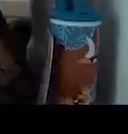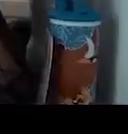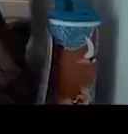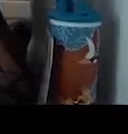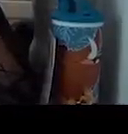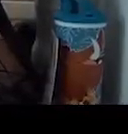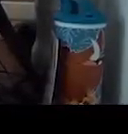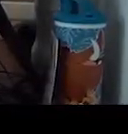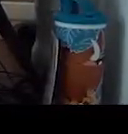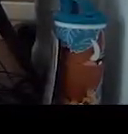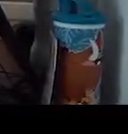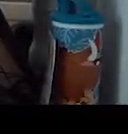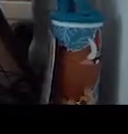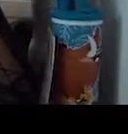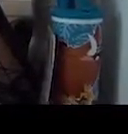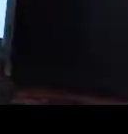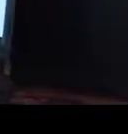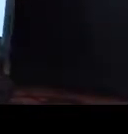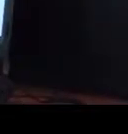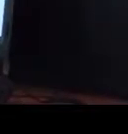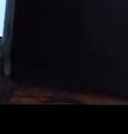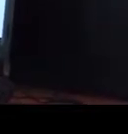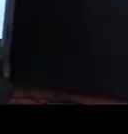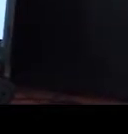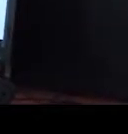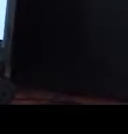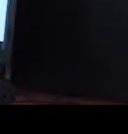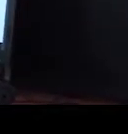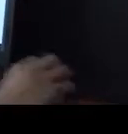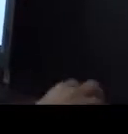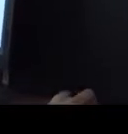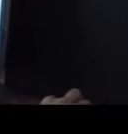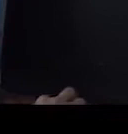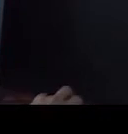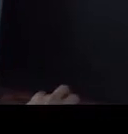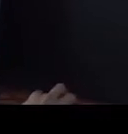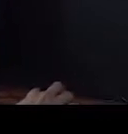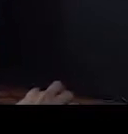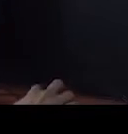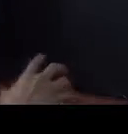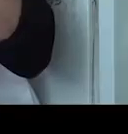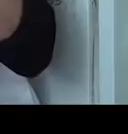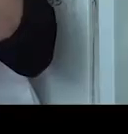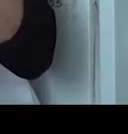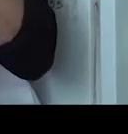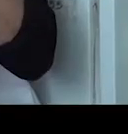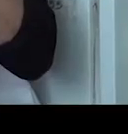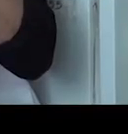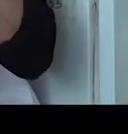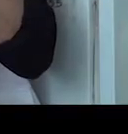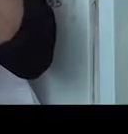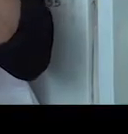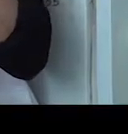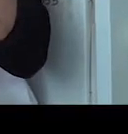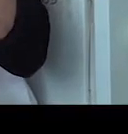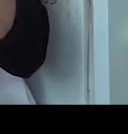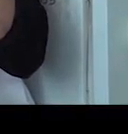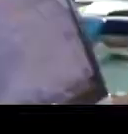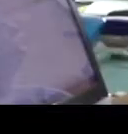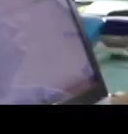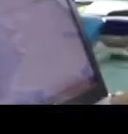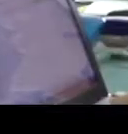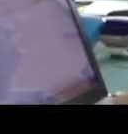sobre la situación de la cob y 19 en el departamento también hizo parte de su intervención en la cual se pueden registrar resultados positivos en la lucha